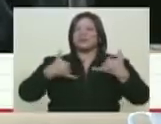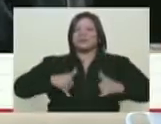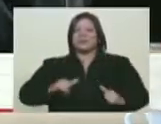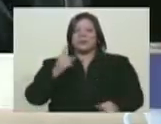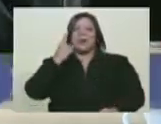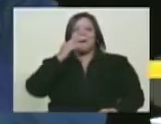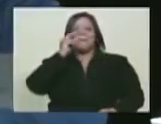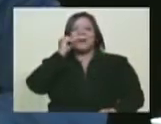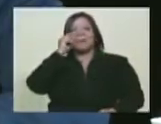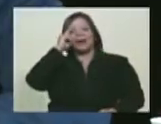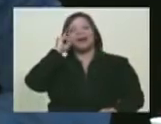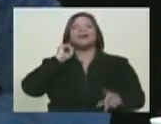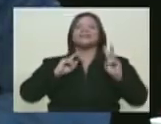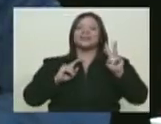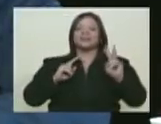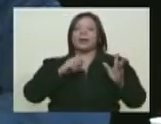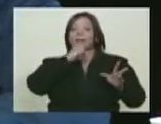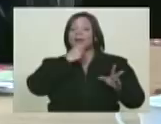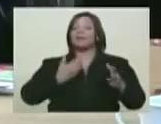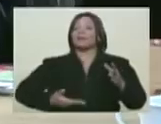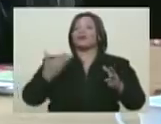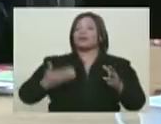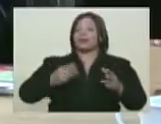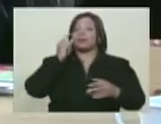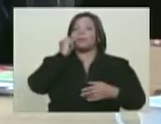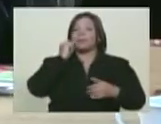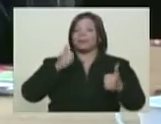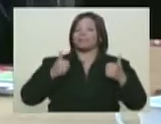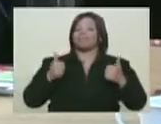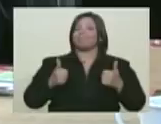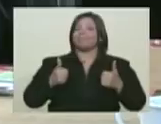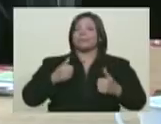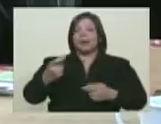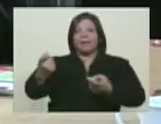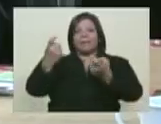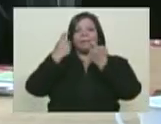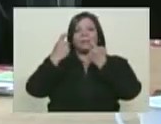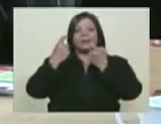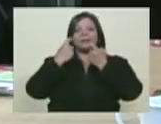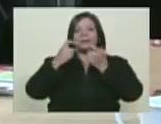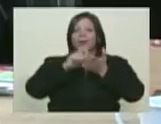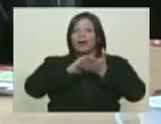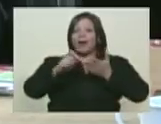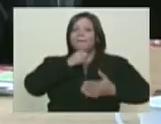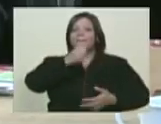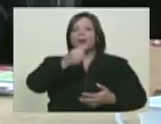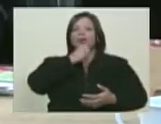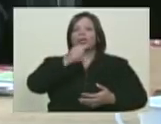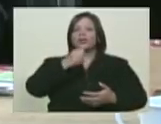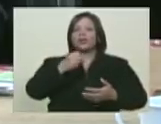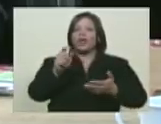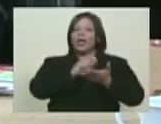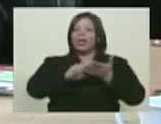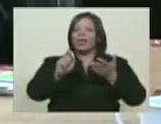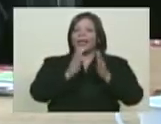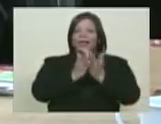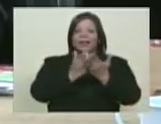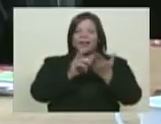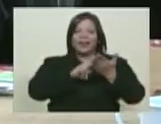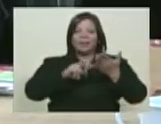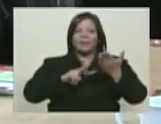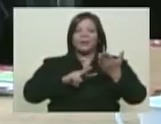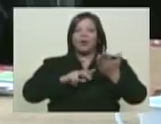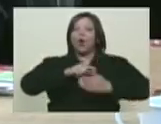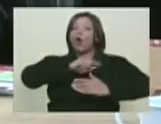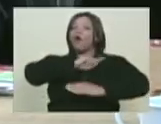atrevimiento. No. ¿Qué tanto te marcó el viejo? Mucho, mucho. Me enseñó que el periodismo y la literatura son una